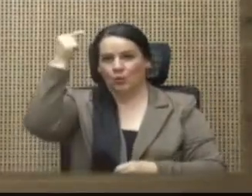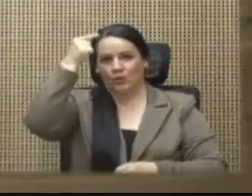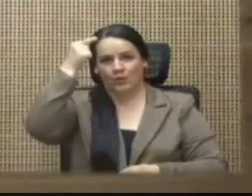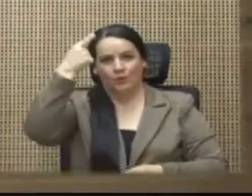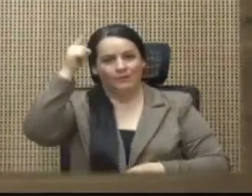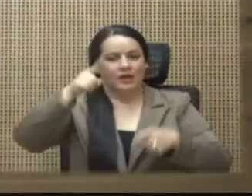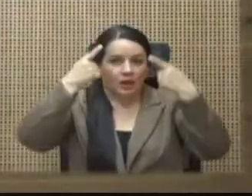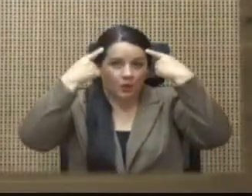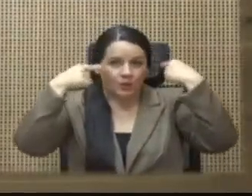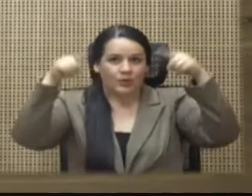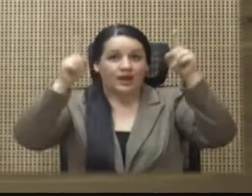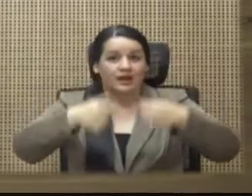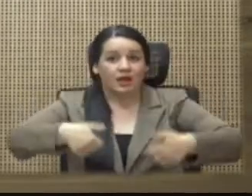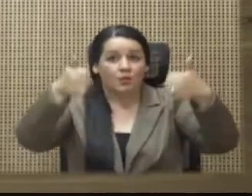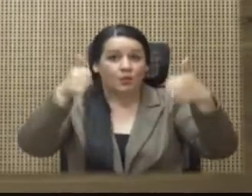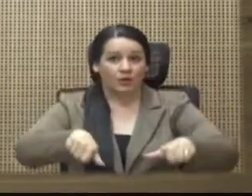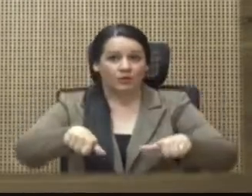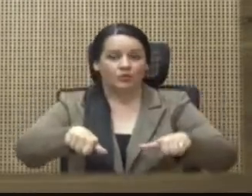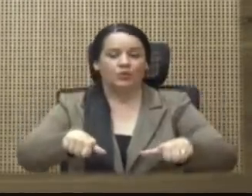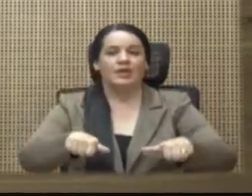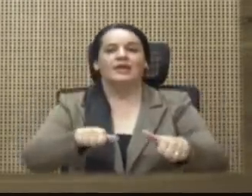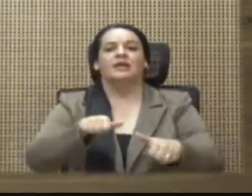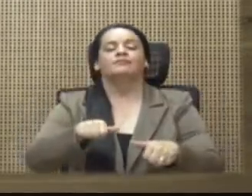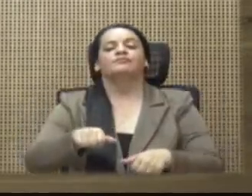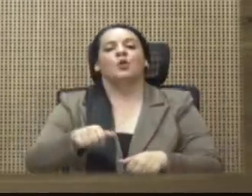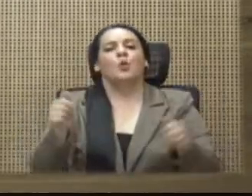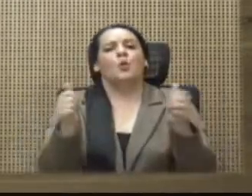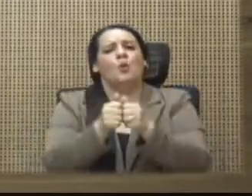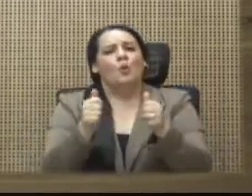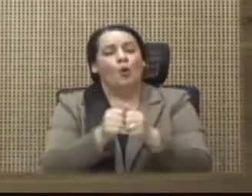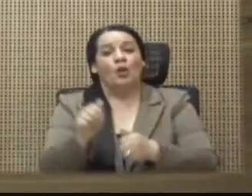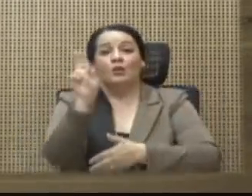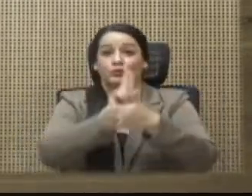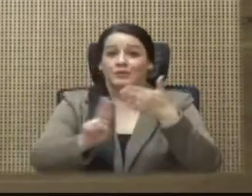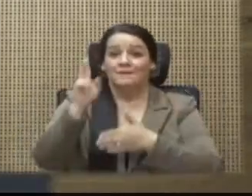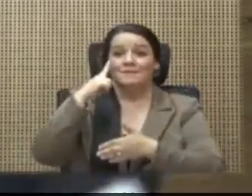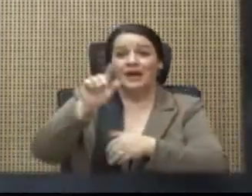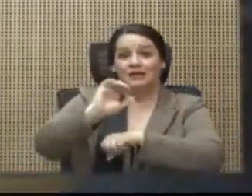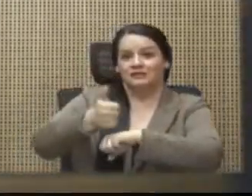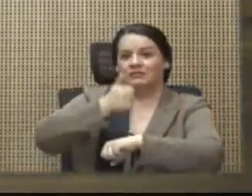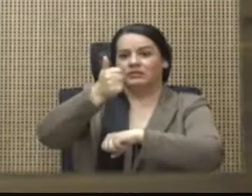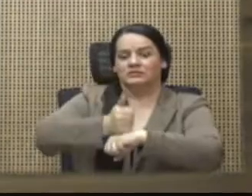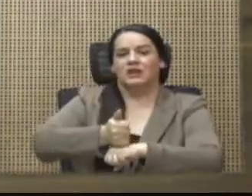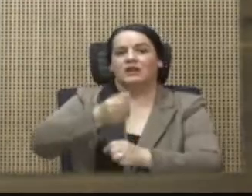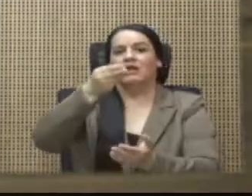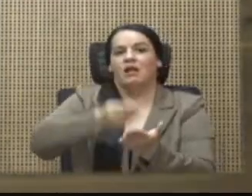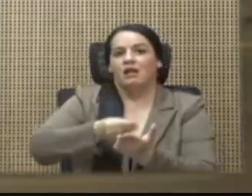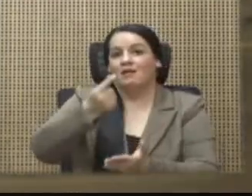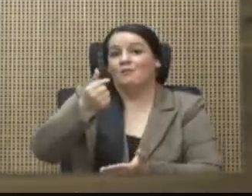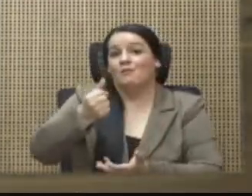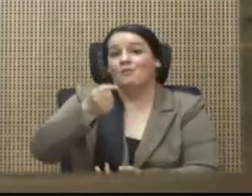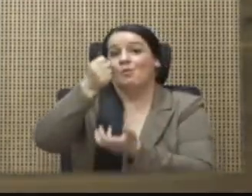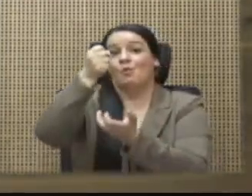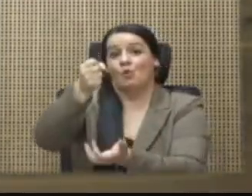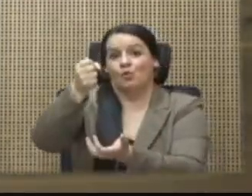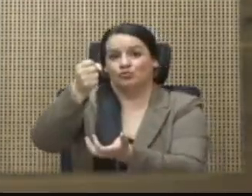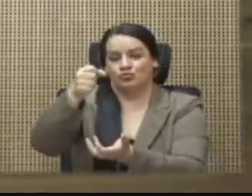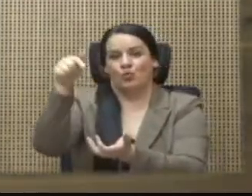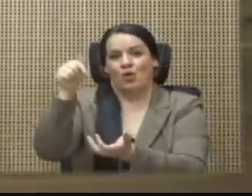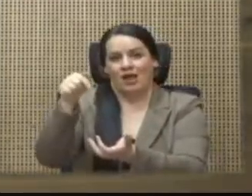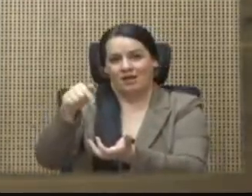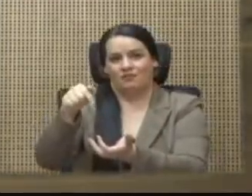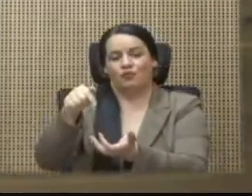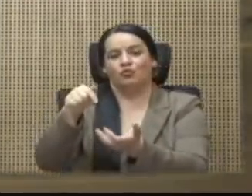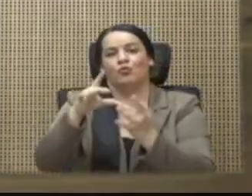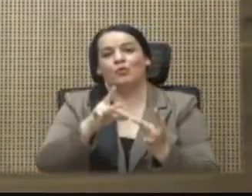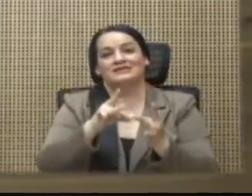las universidades, para la definición del monto que le corresponde al Fondo Especial de Educación